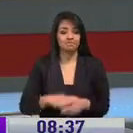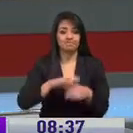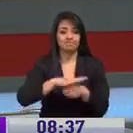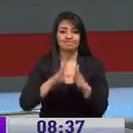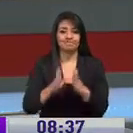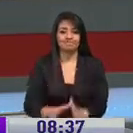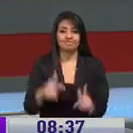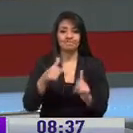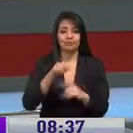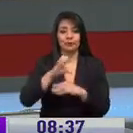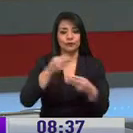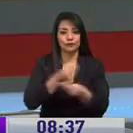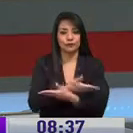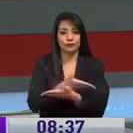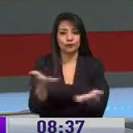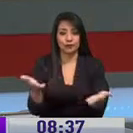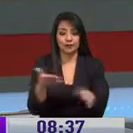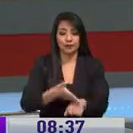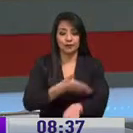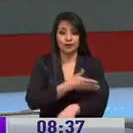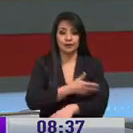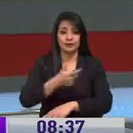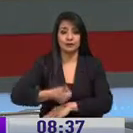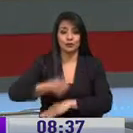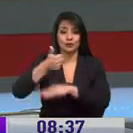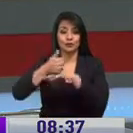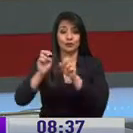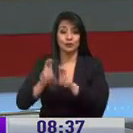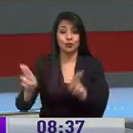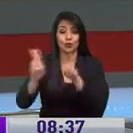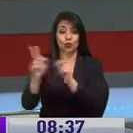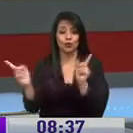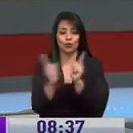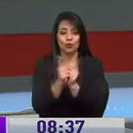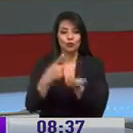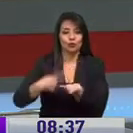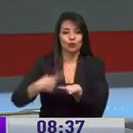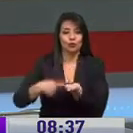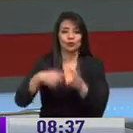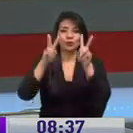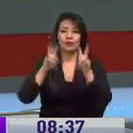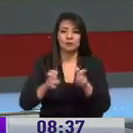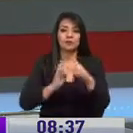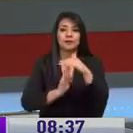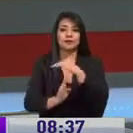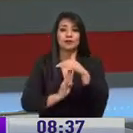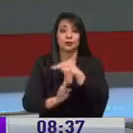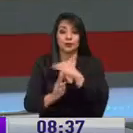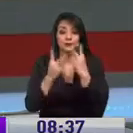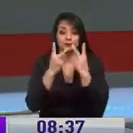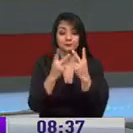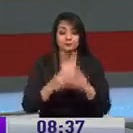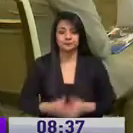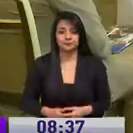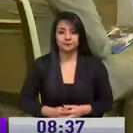José Valencia en la cita que mantuvo con el alto comisionado de las Naciones Unidas para Refugiados, Filippo Grandi. Le contamos.